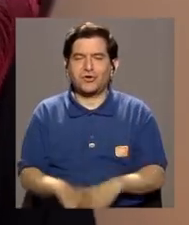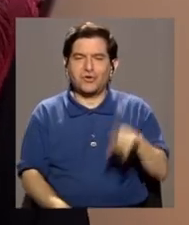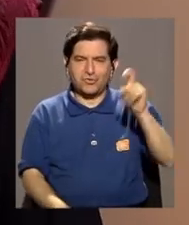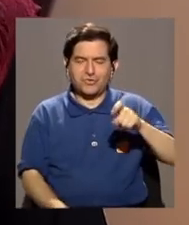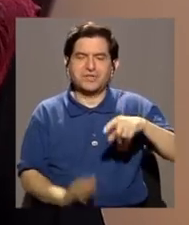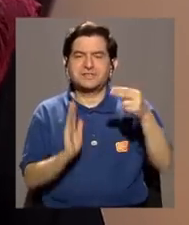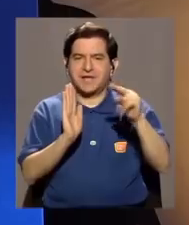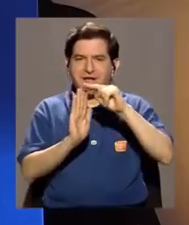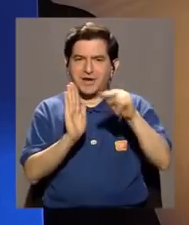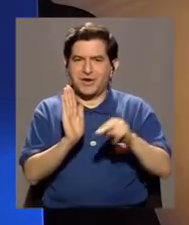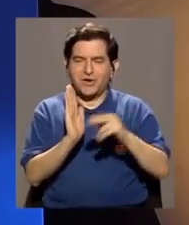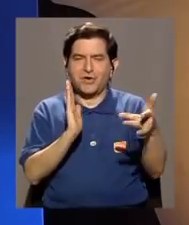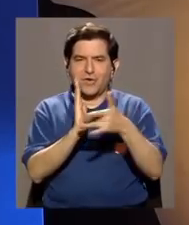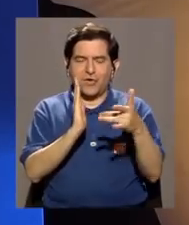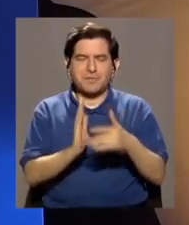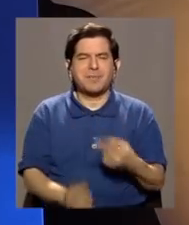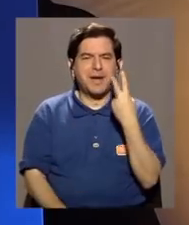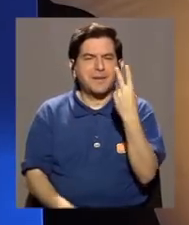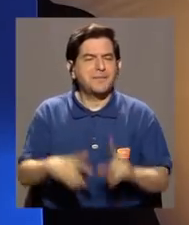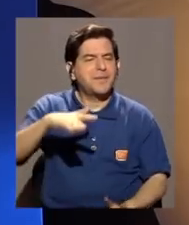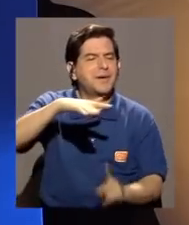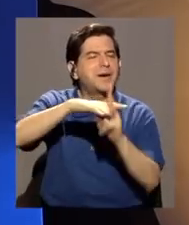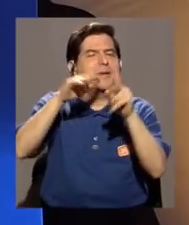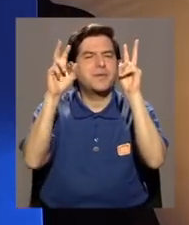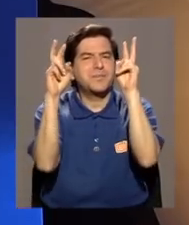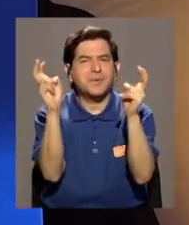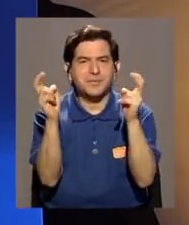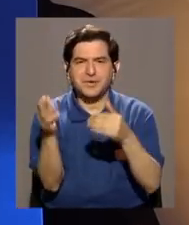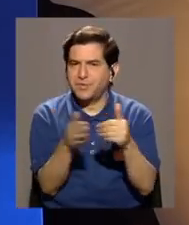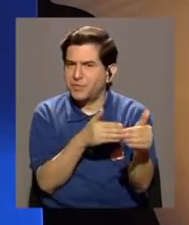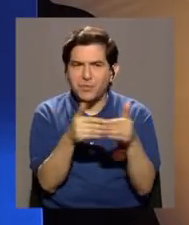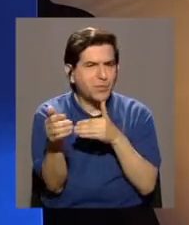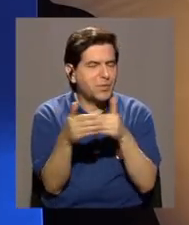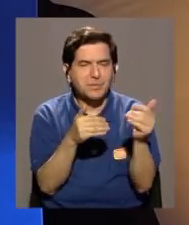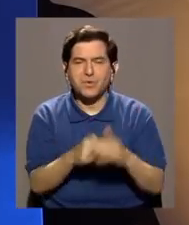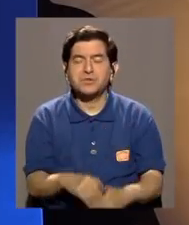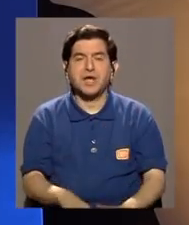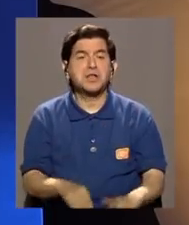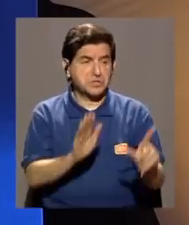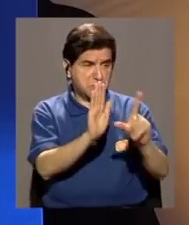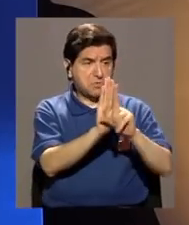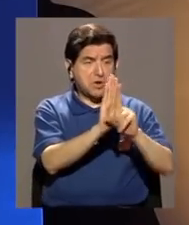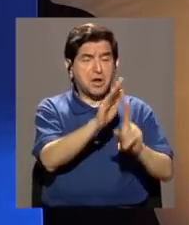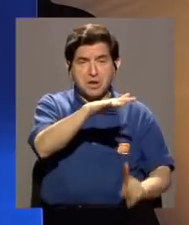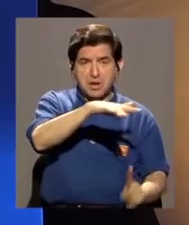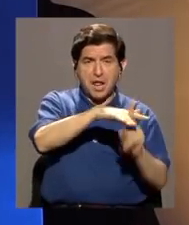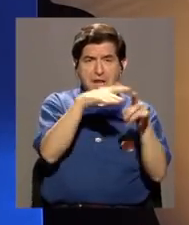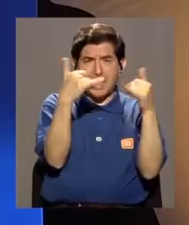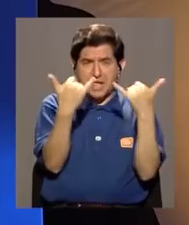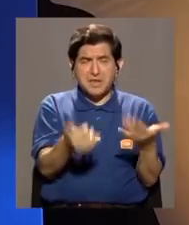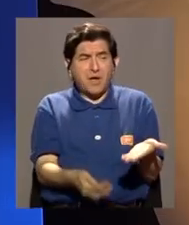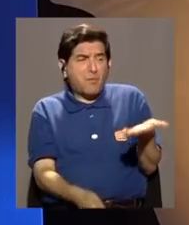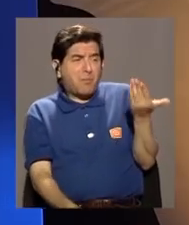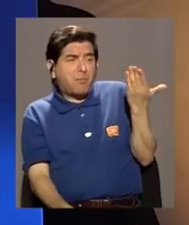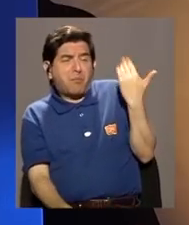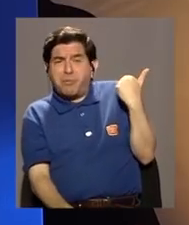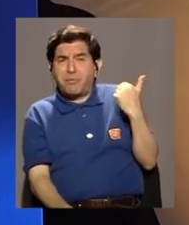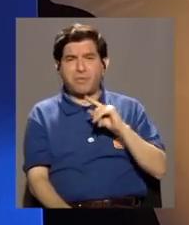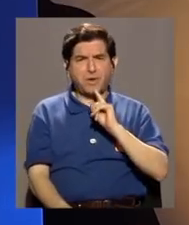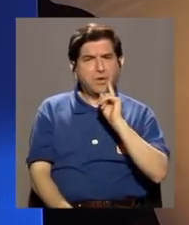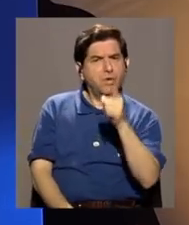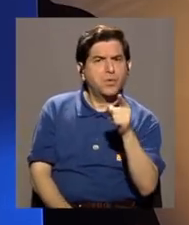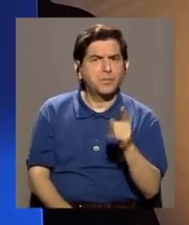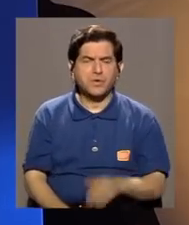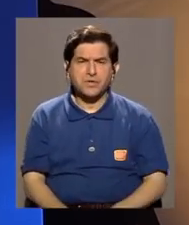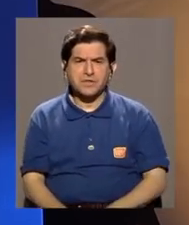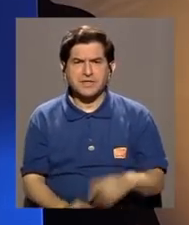urgencia la norma técnica vea como afloró este tema a pesar de que podría estar legislado desde hace mucho tiempo y como comentó